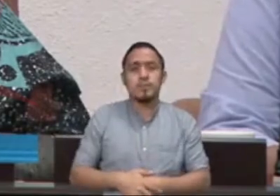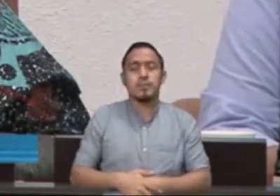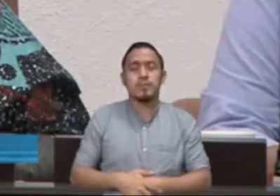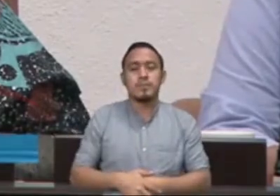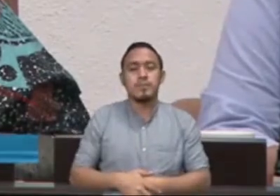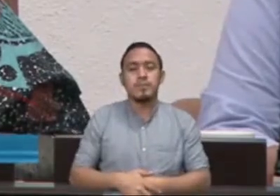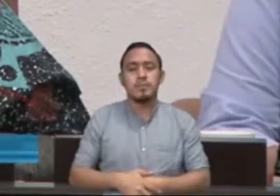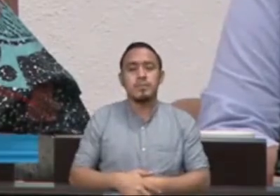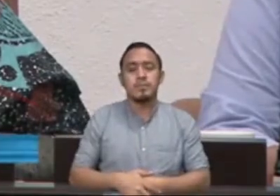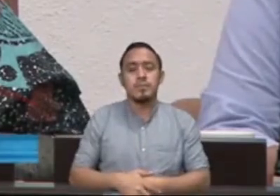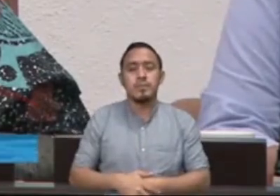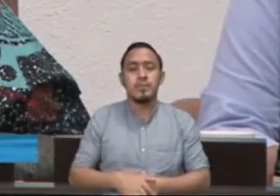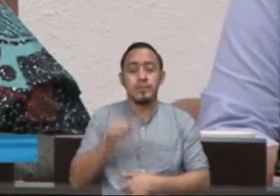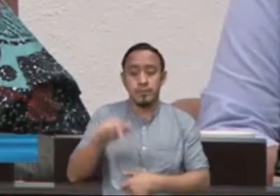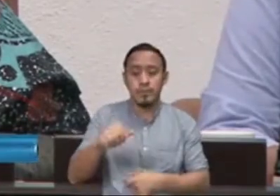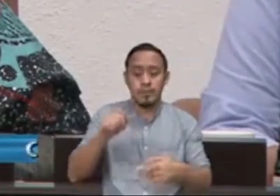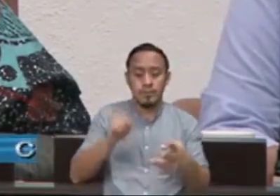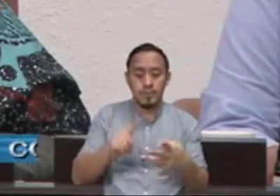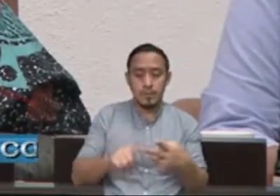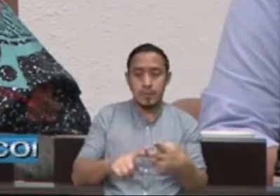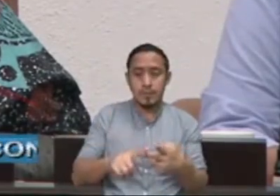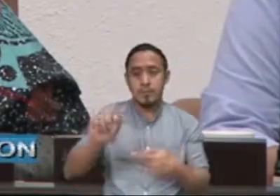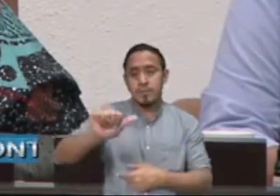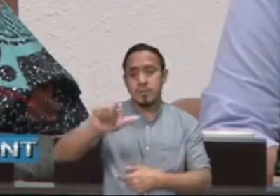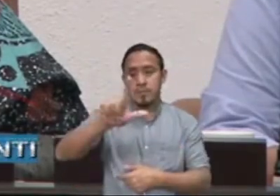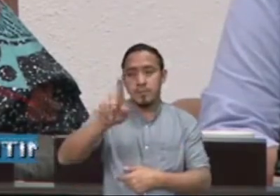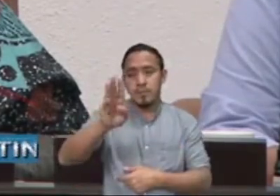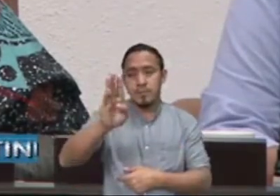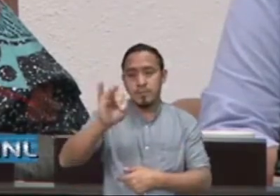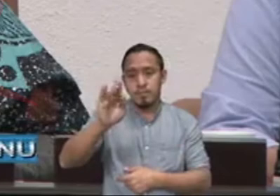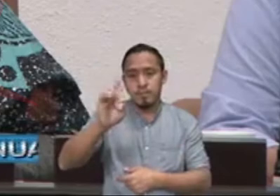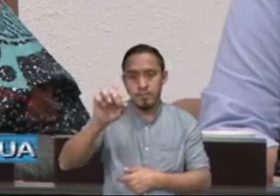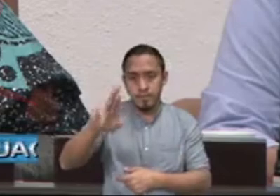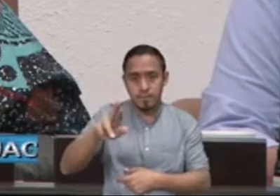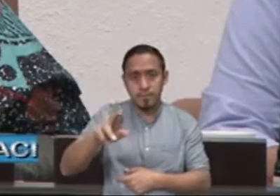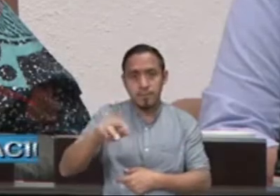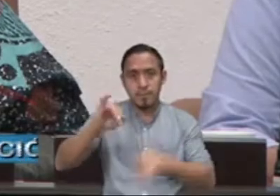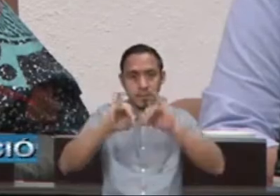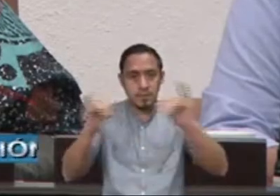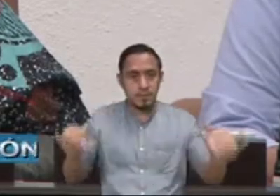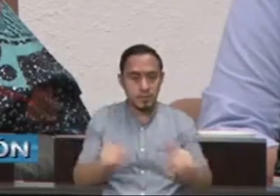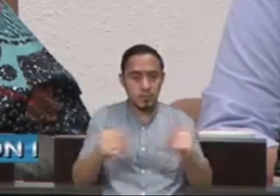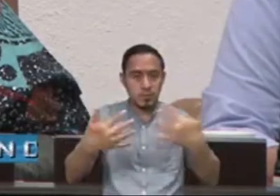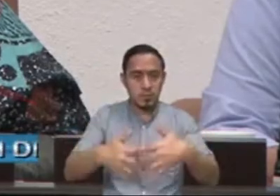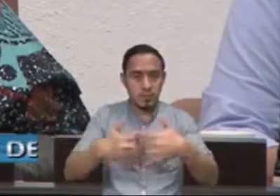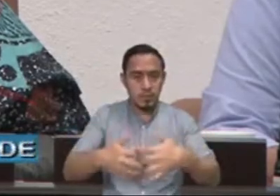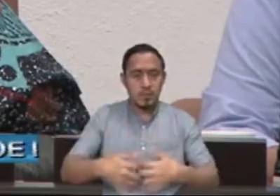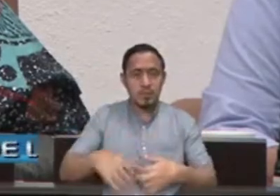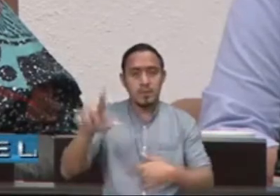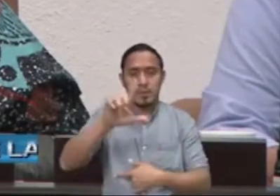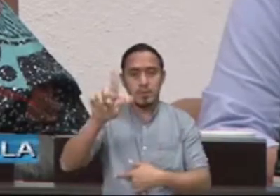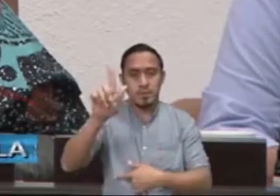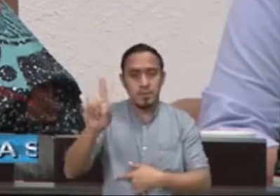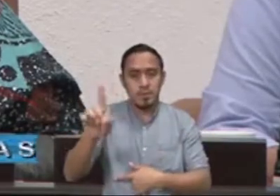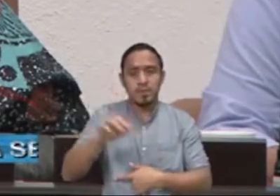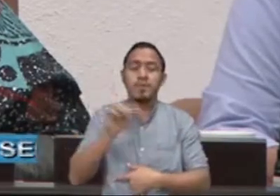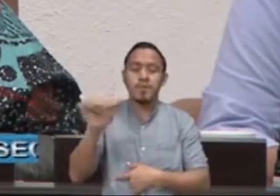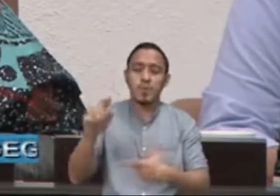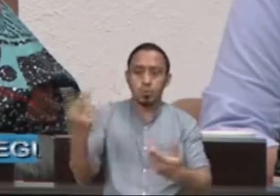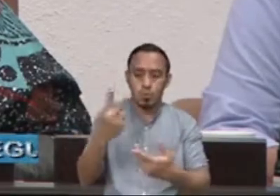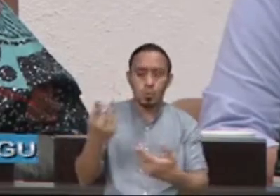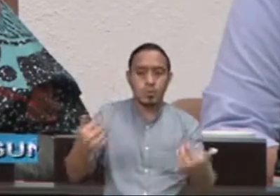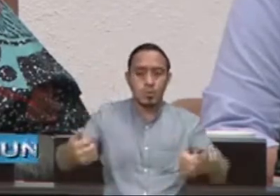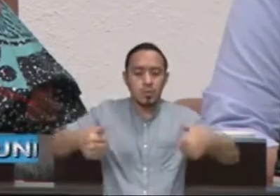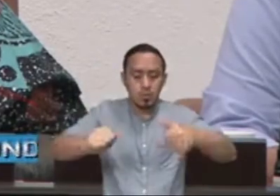DGA, y el concesionario Albimer Internacional y Compañía Limitada a modificar de